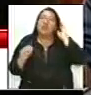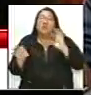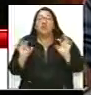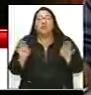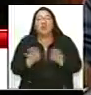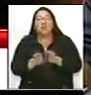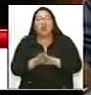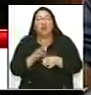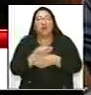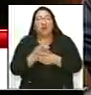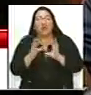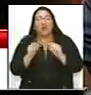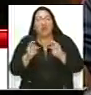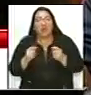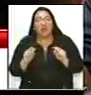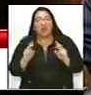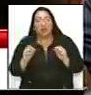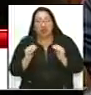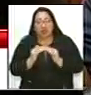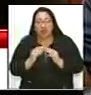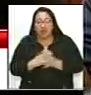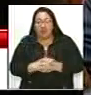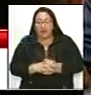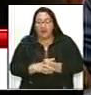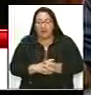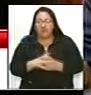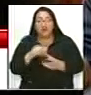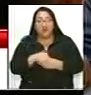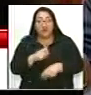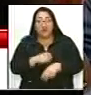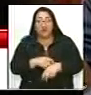y tratamos esos temas, presidente? Ese momento